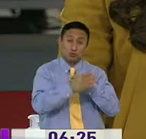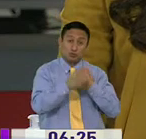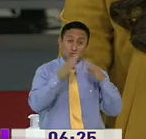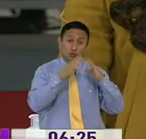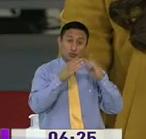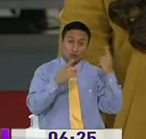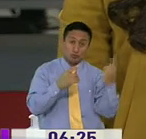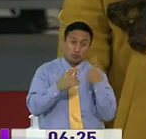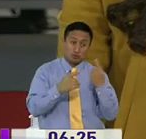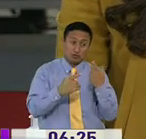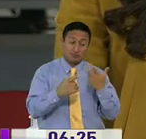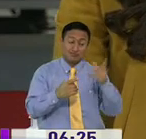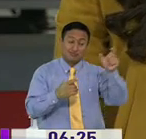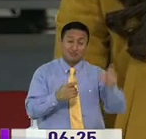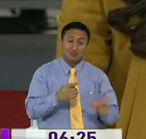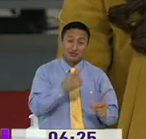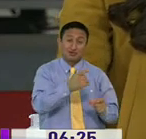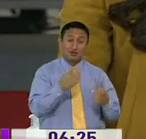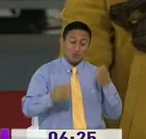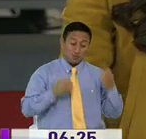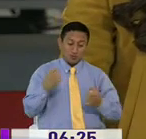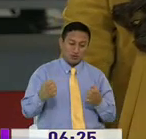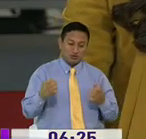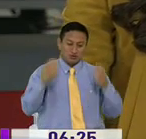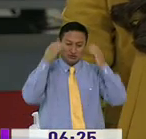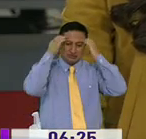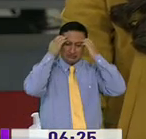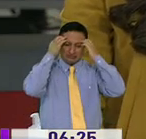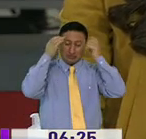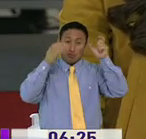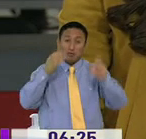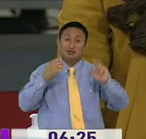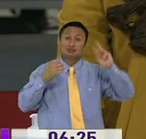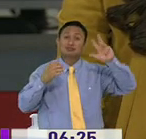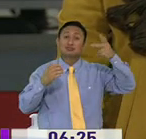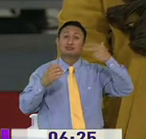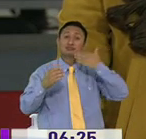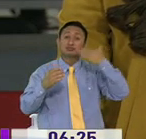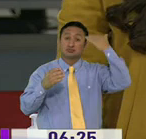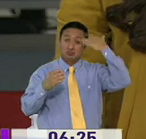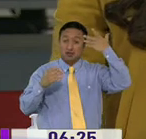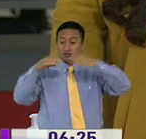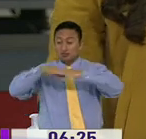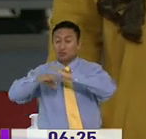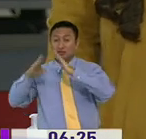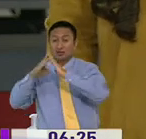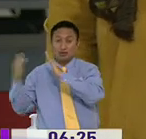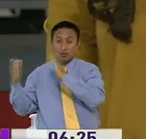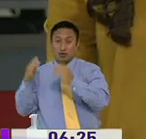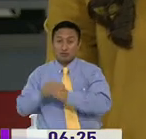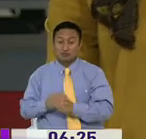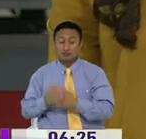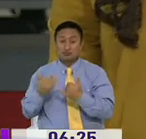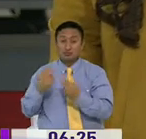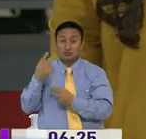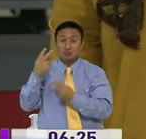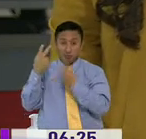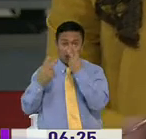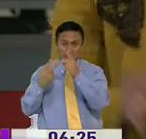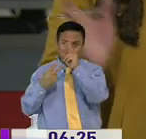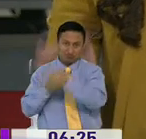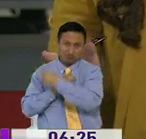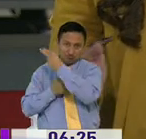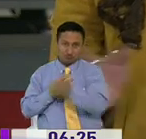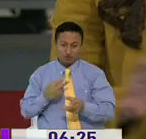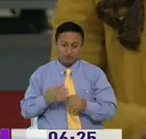una afectación en la salud emocional de las personas de la tercera edad que se encuentran en geriátricos, en donde están prohibidas las visitas.